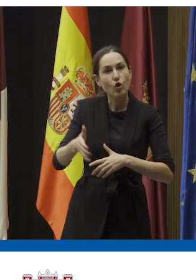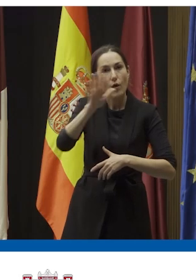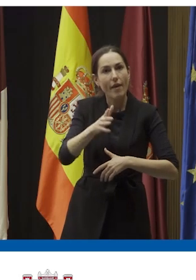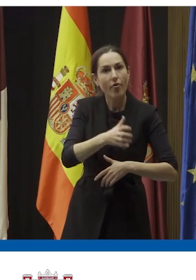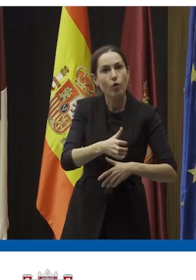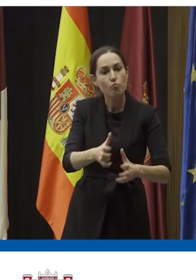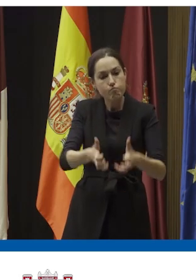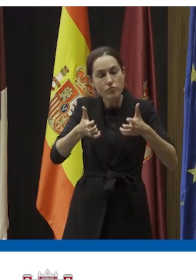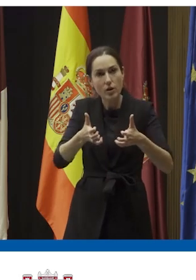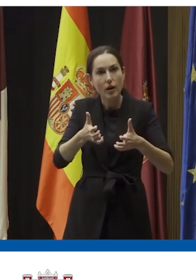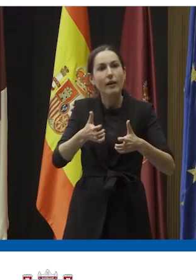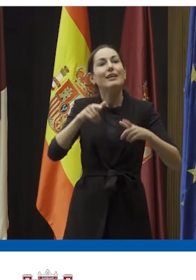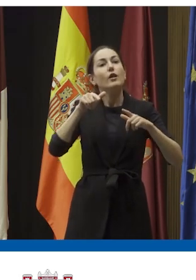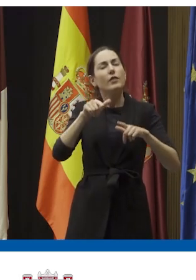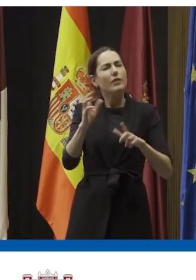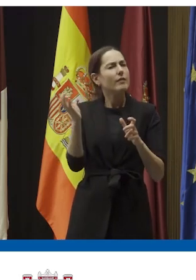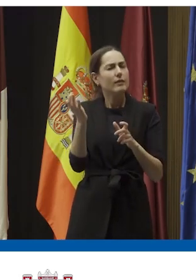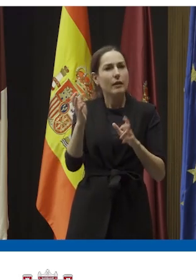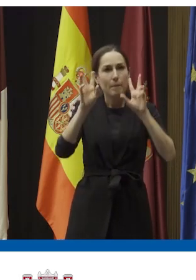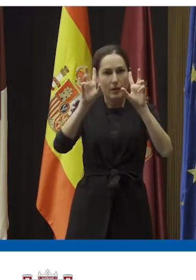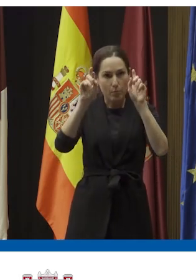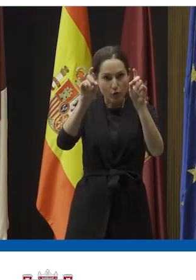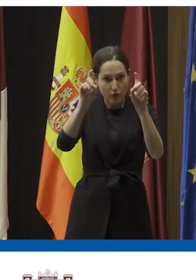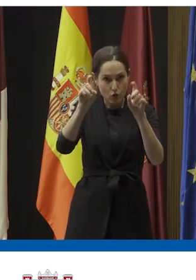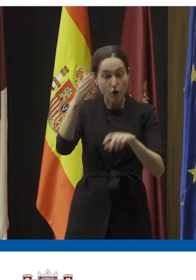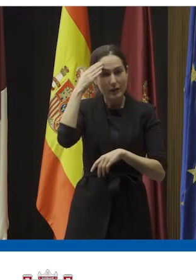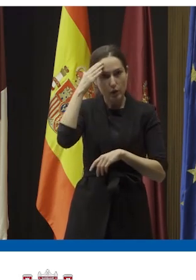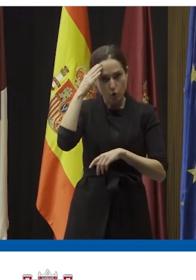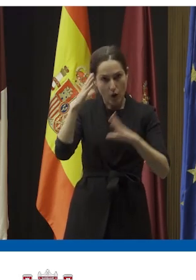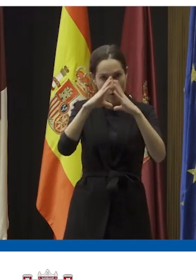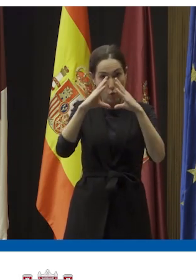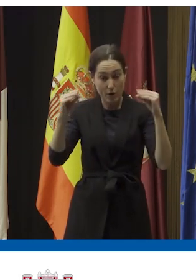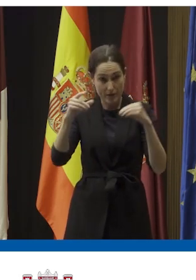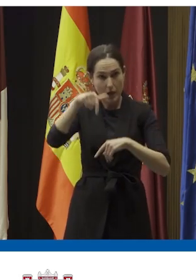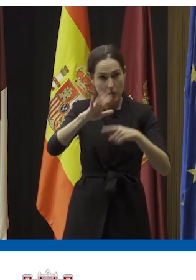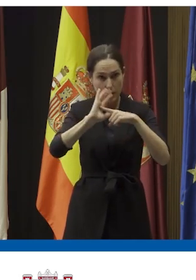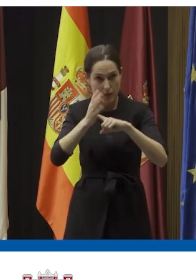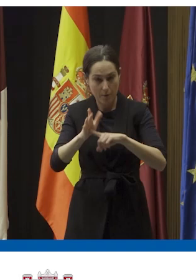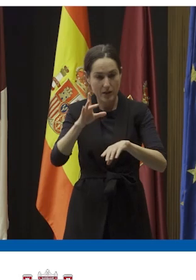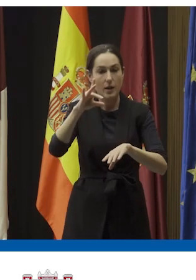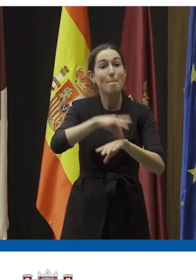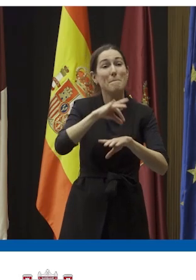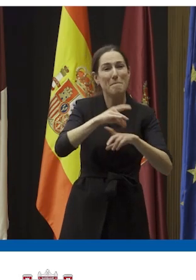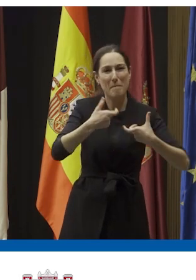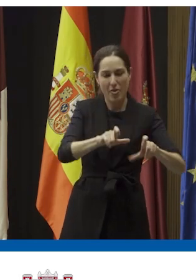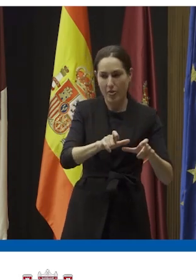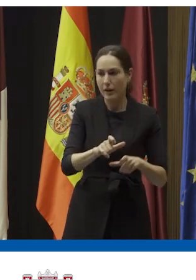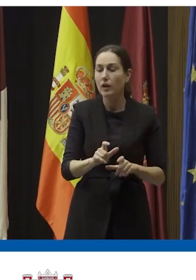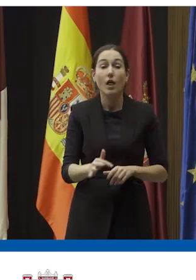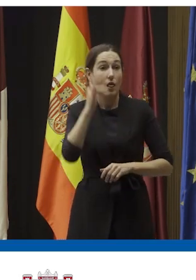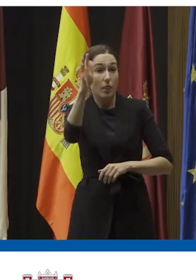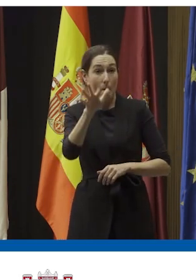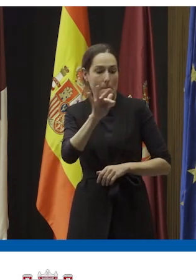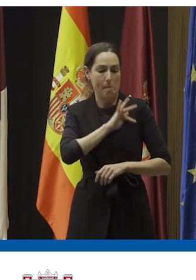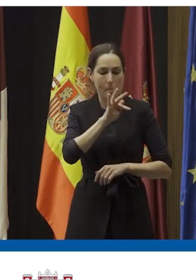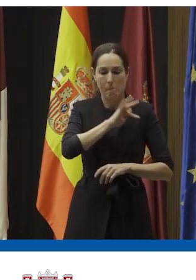profesor titular de la Universidad de Castilla-La Mancha en la Facultad de Medicina. Ha recibido varias distinciones, premios y